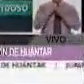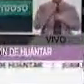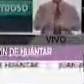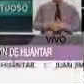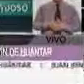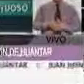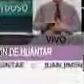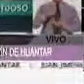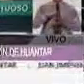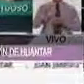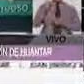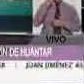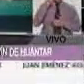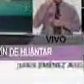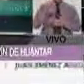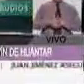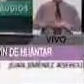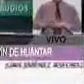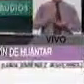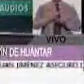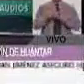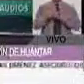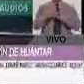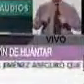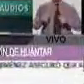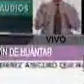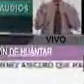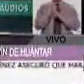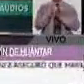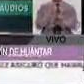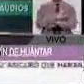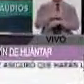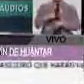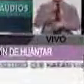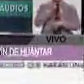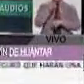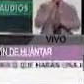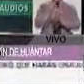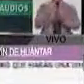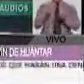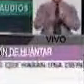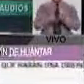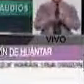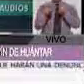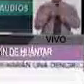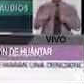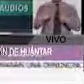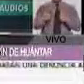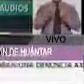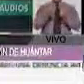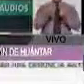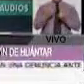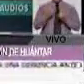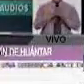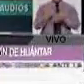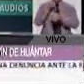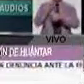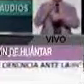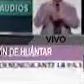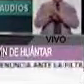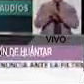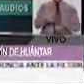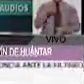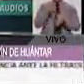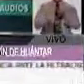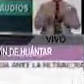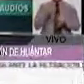reunión... Ustedes han argumentado que esta reunión no ha sido clandestina y tampoco que la intención ha sido influir en la sentencia